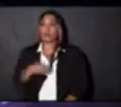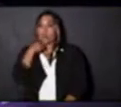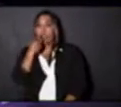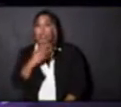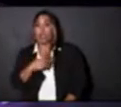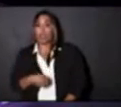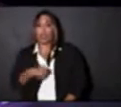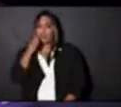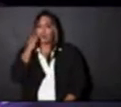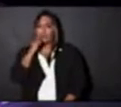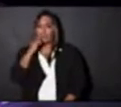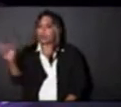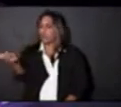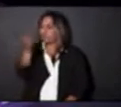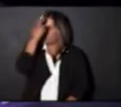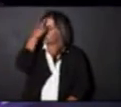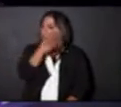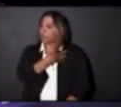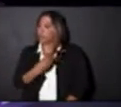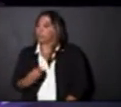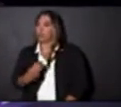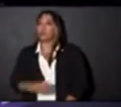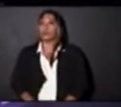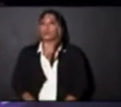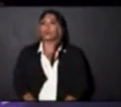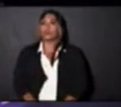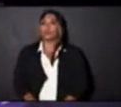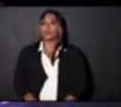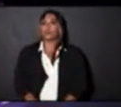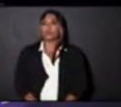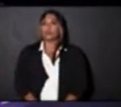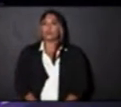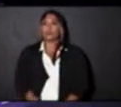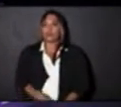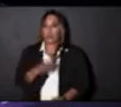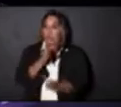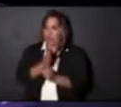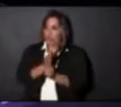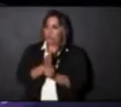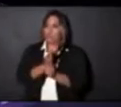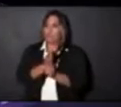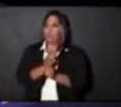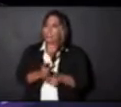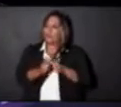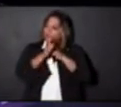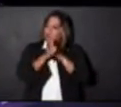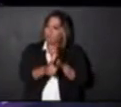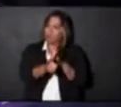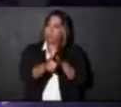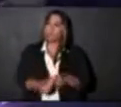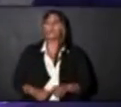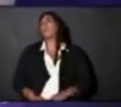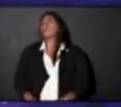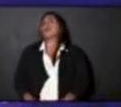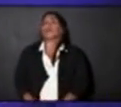memoria y el recuerdo de nuestro querido hijo. Aquí estoy y aquí seguiré